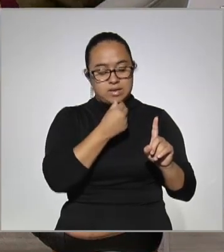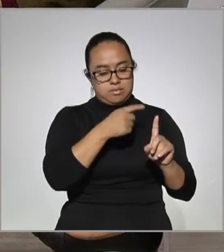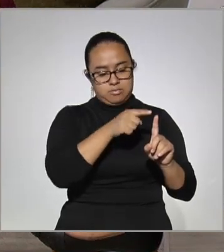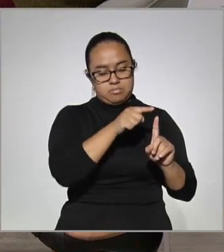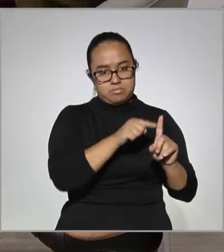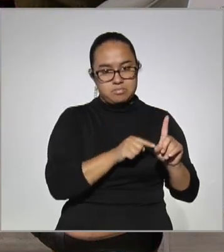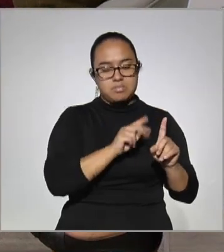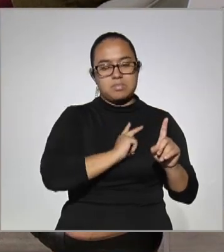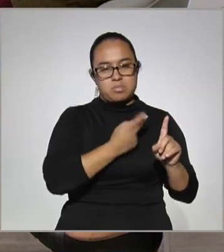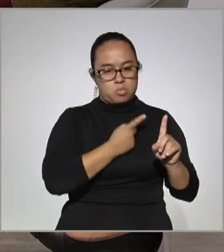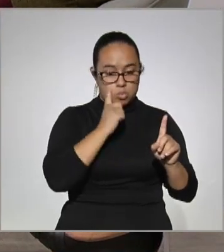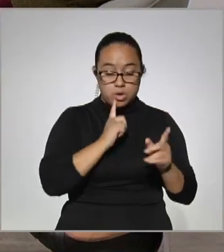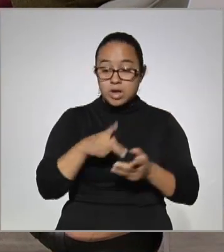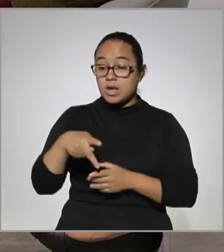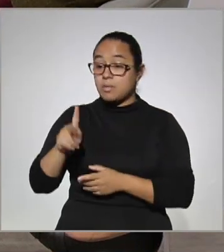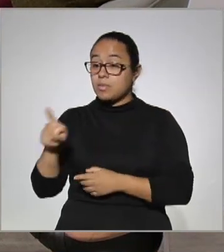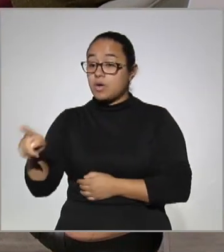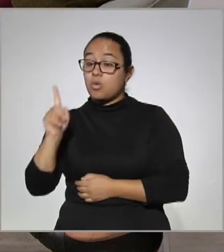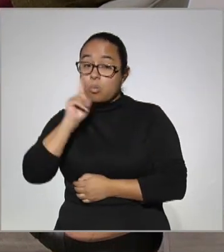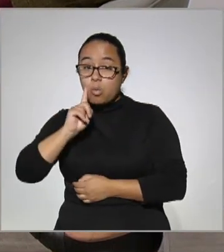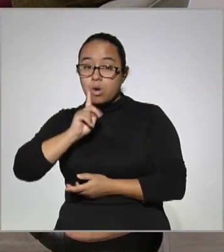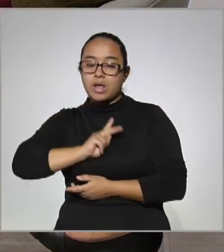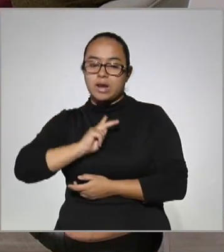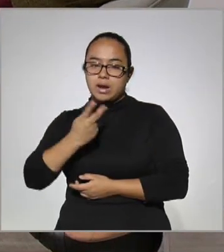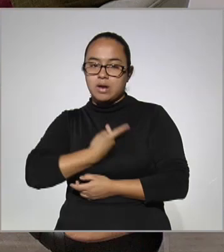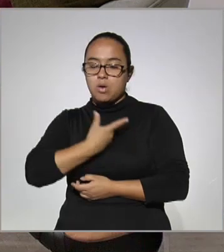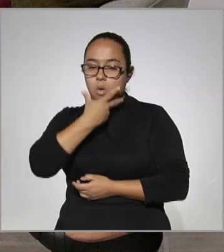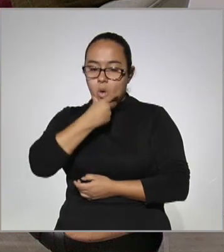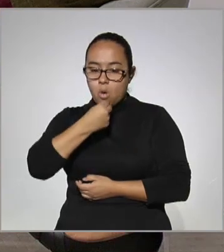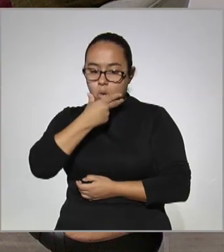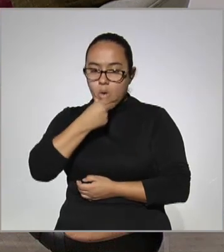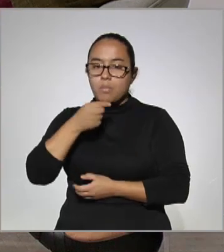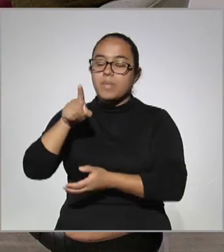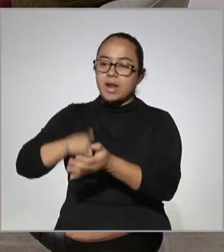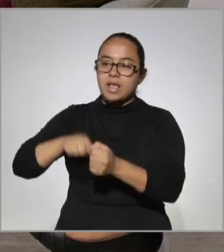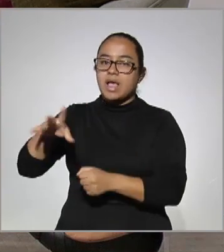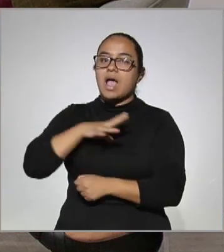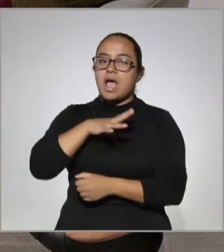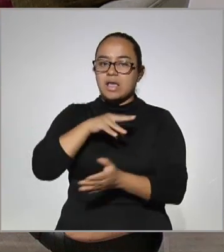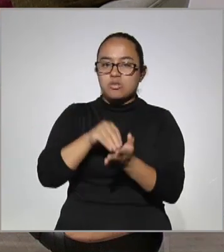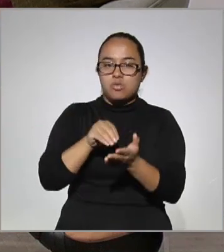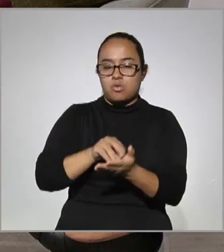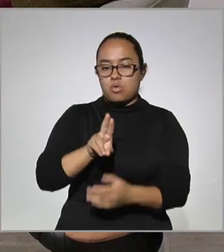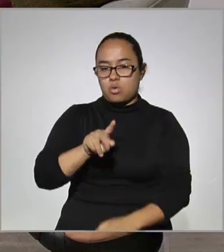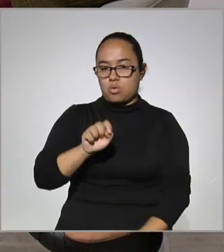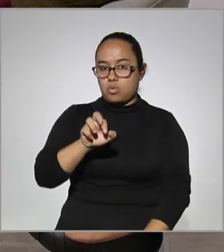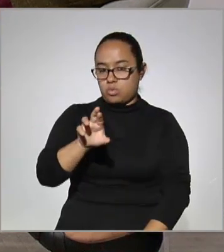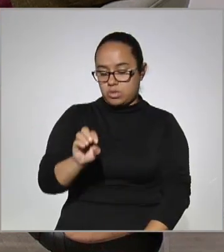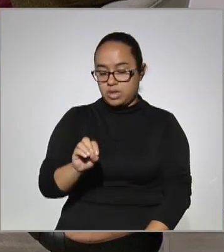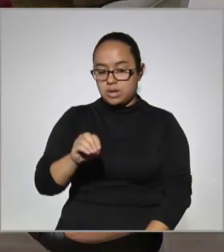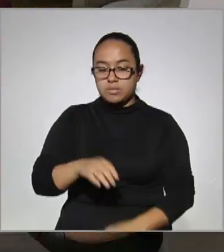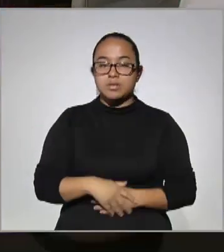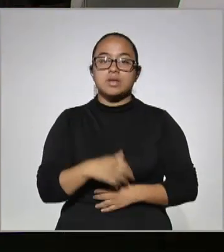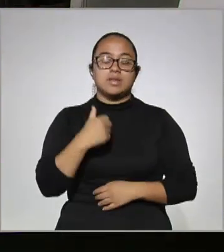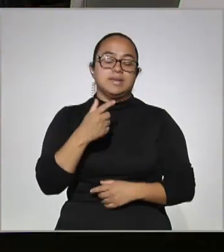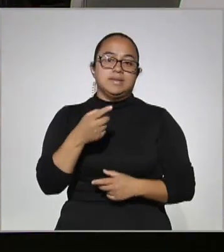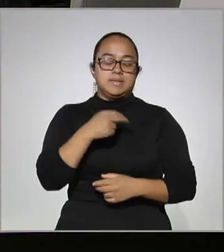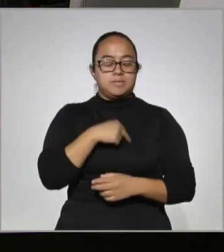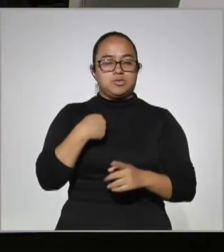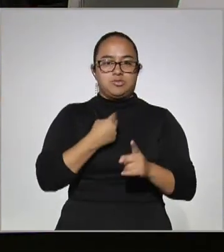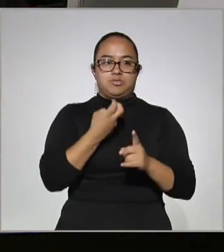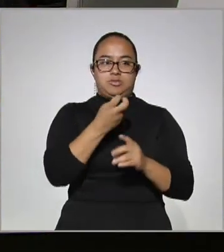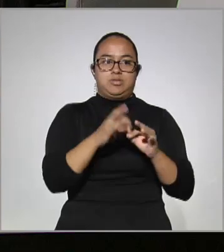me pareció importantísimo que lo mencionaras porque yo no lo tenía en el panorama y me gusta eso que aprendamos. La inclusión para Canal 11